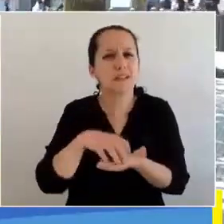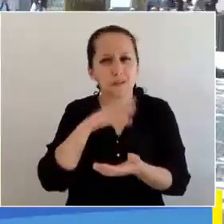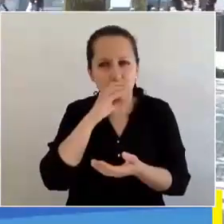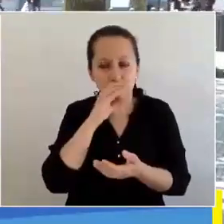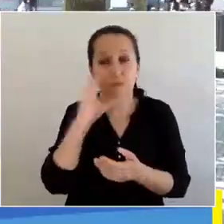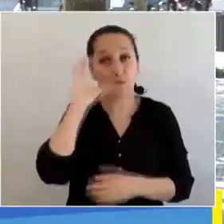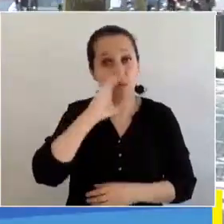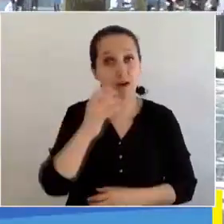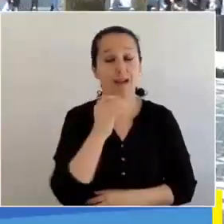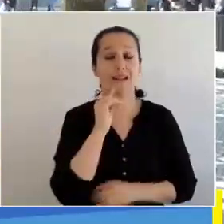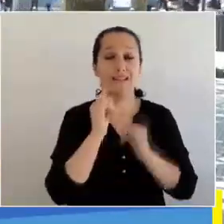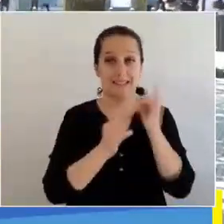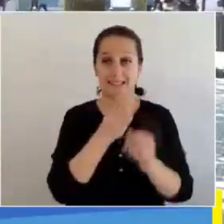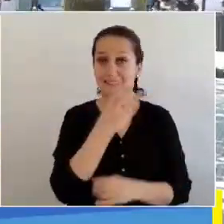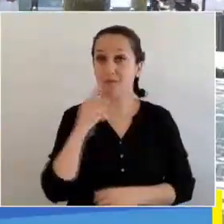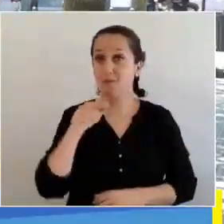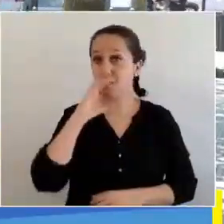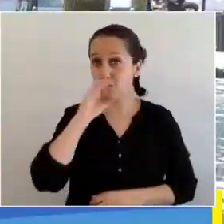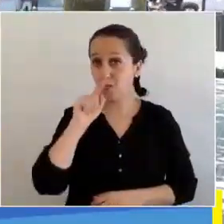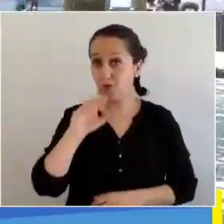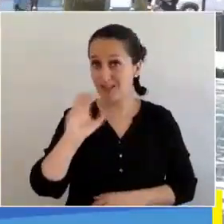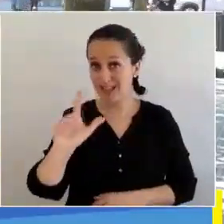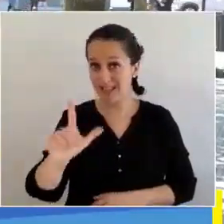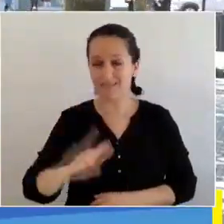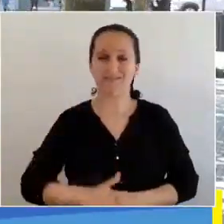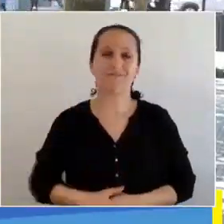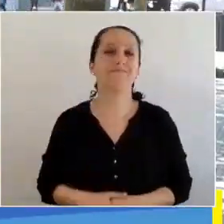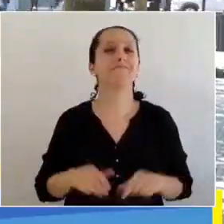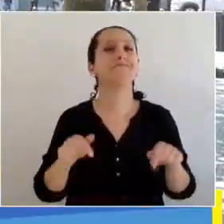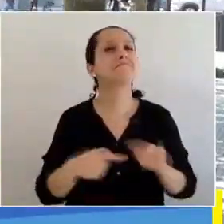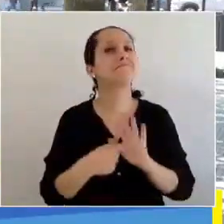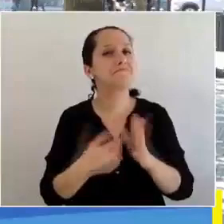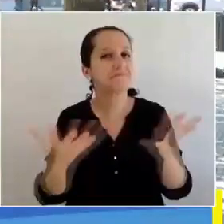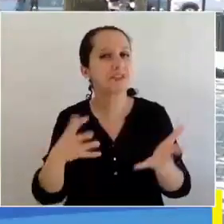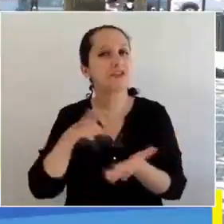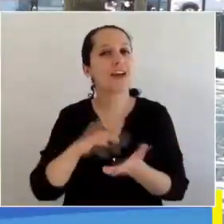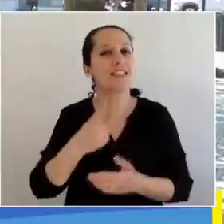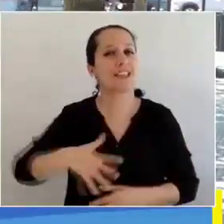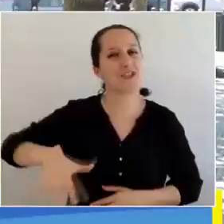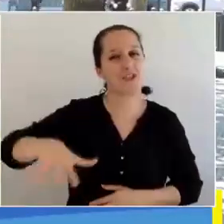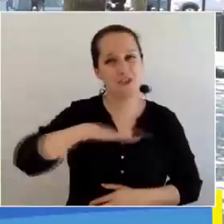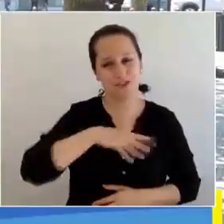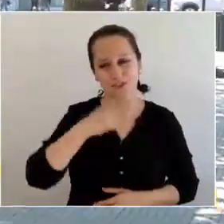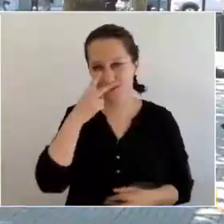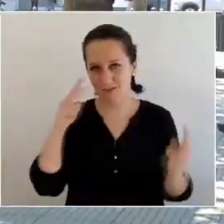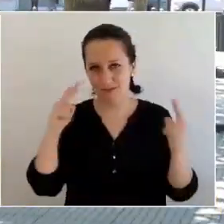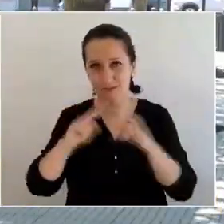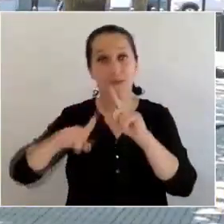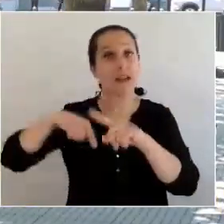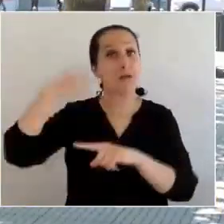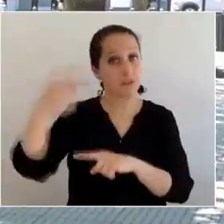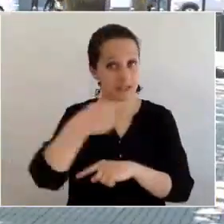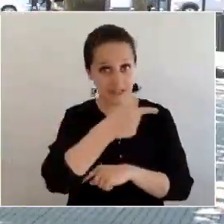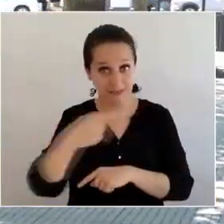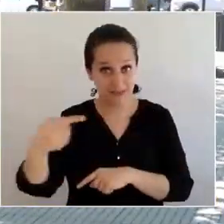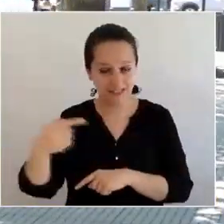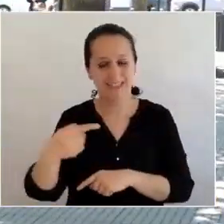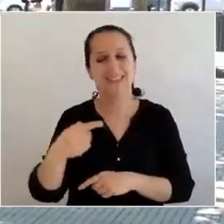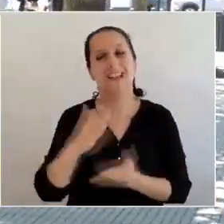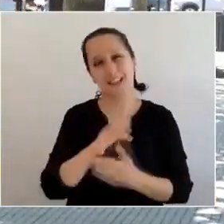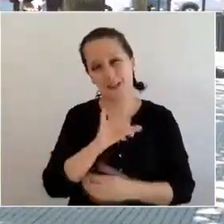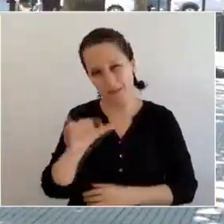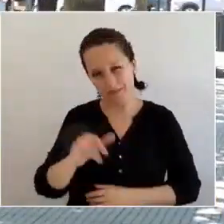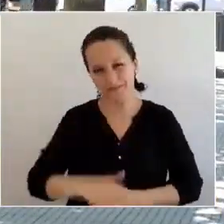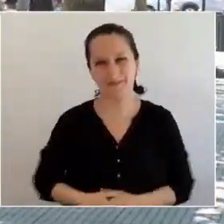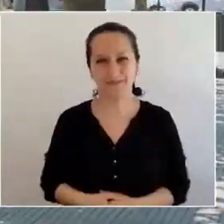en la comuna en el sitio web www.concepcion.cl. Esto fue Ciudad de Todas y Todos. Nos vemos la próxima semana.